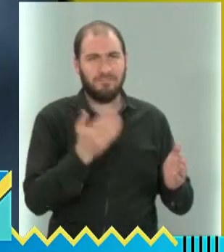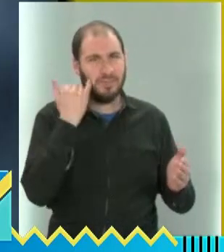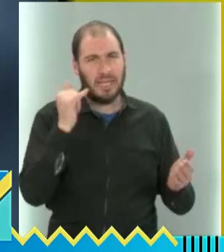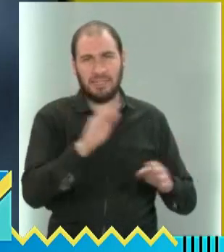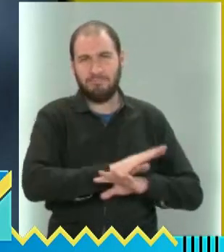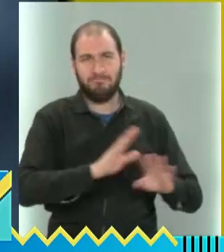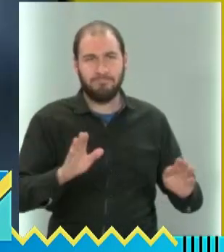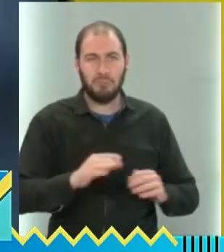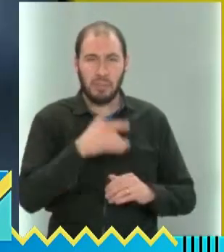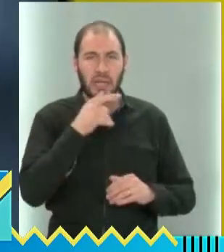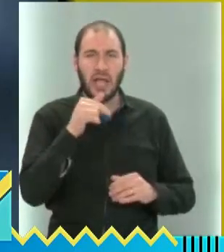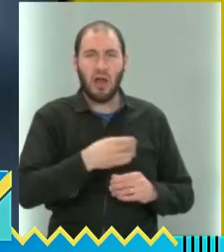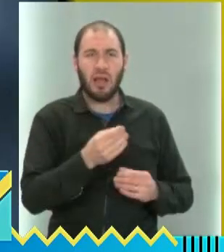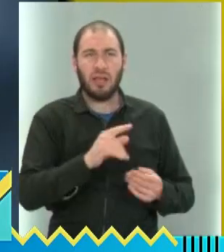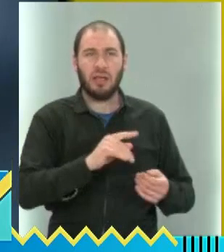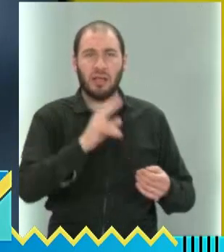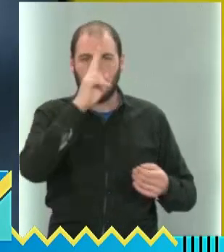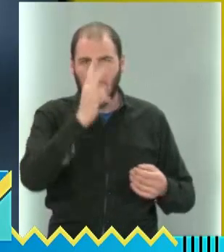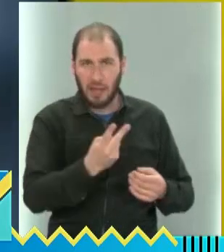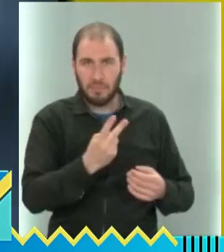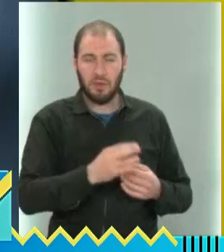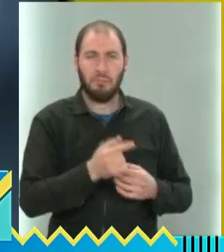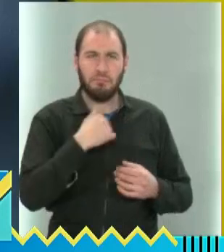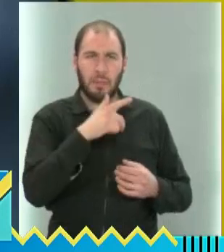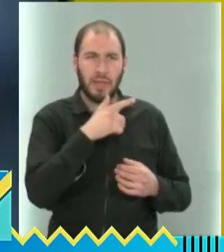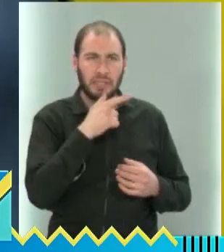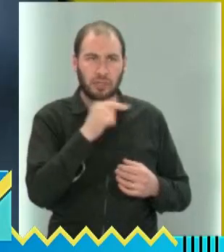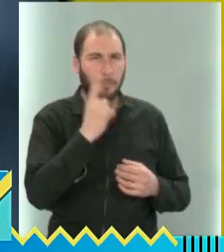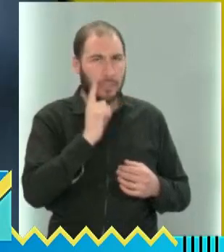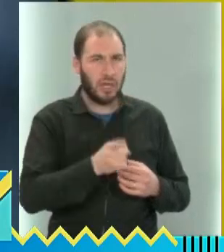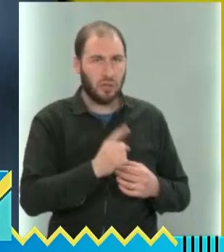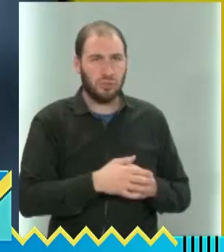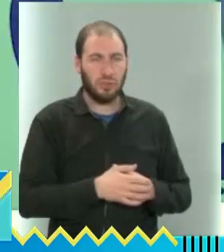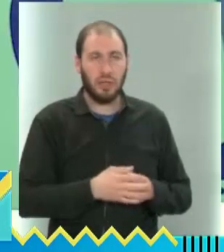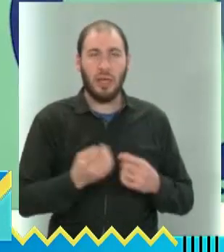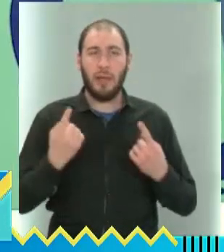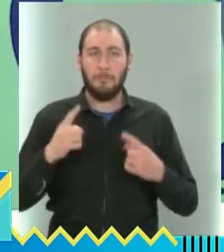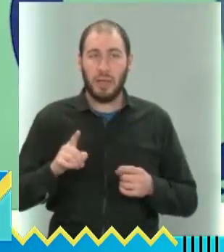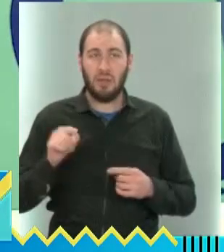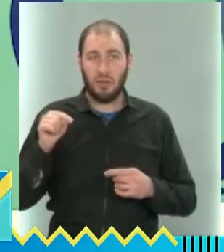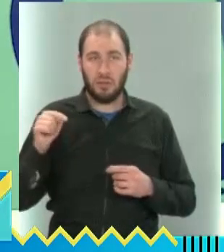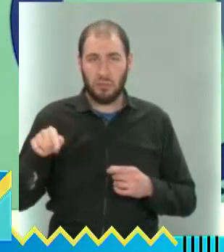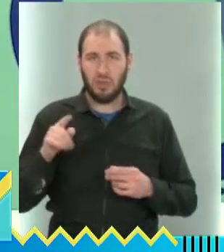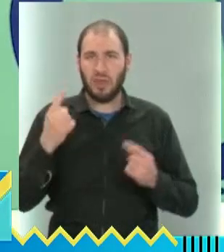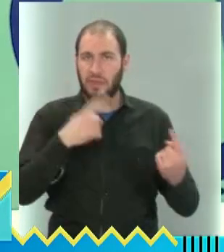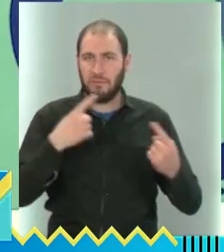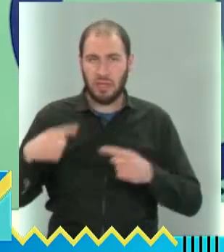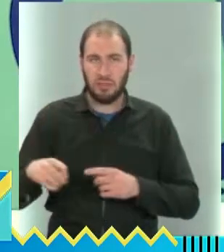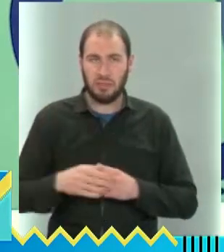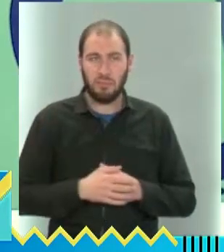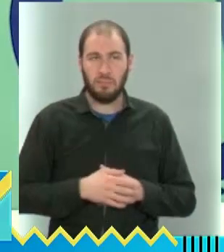quedando atrás. Creo que ahora lo que tiene que haber es un cambio de actitud. Entonces, a mí me parece eso lo peligroso. Por eso, pero ahí es donde yo te marco la